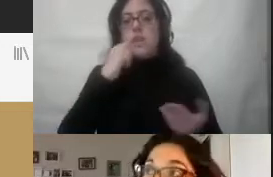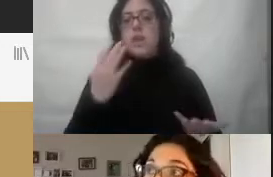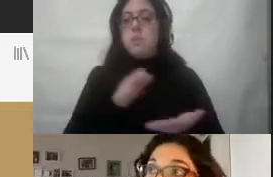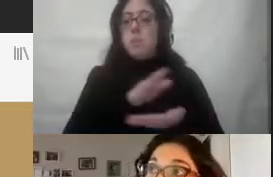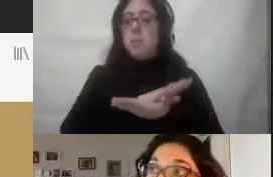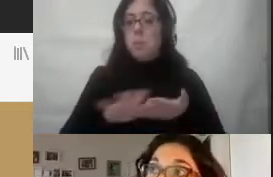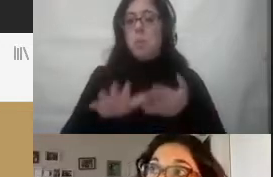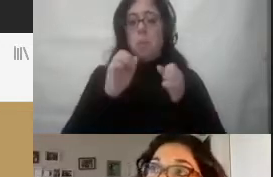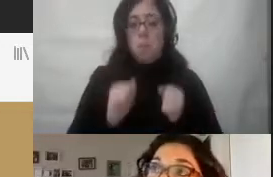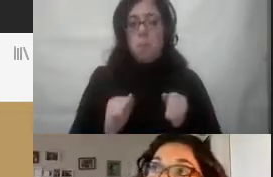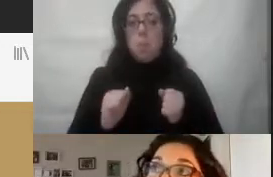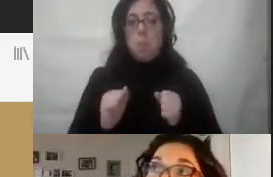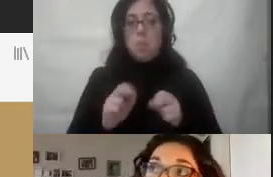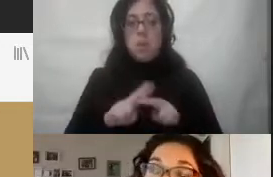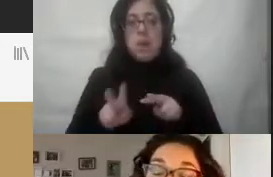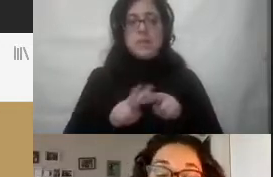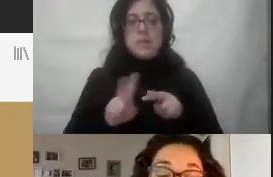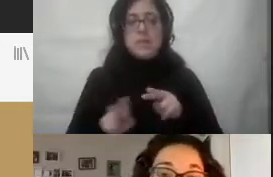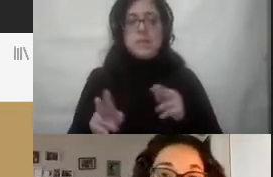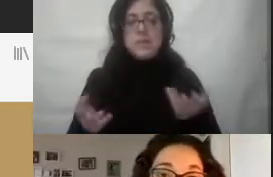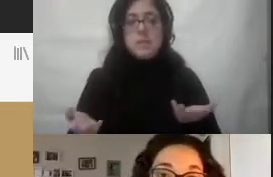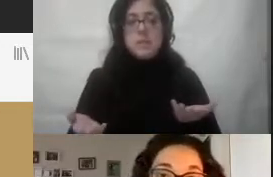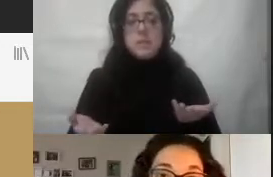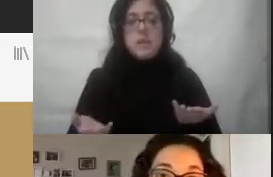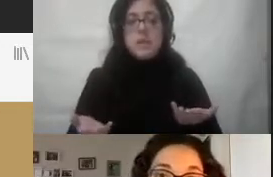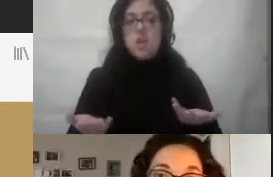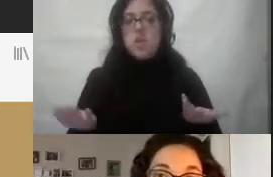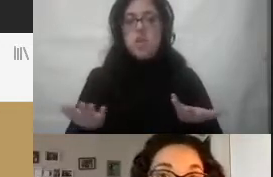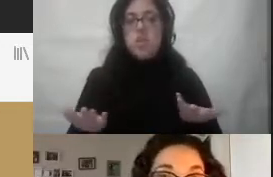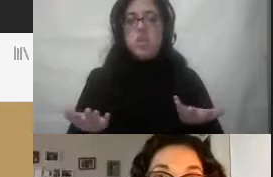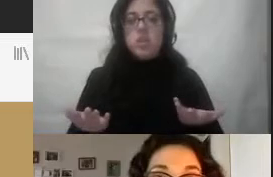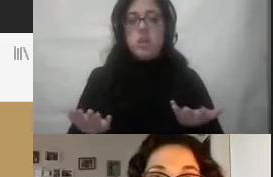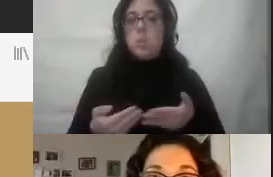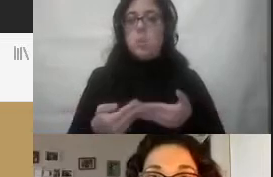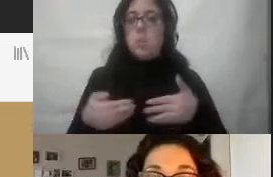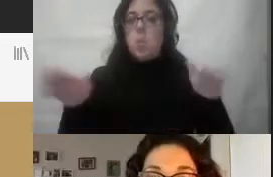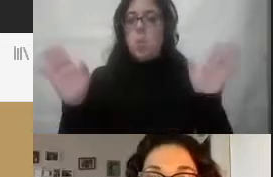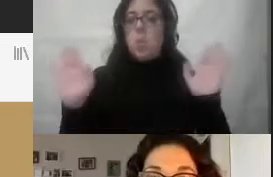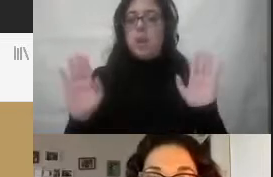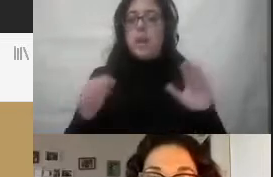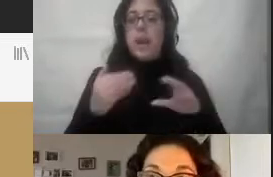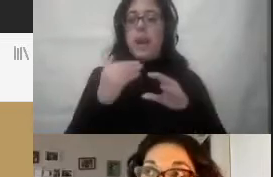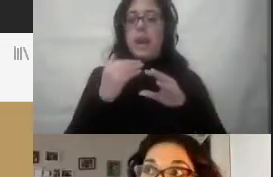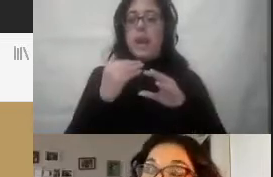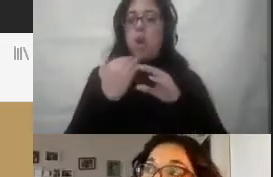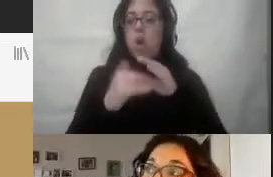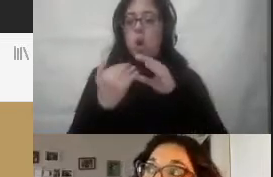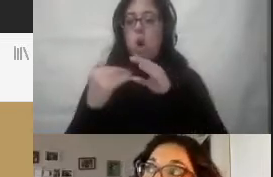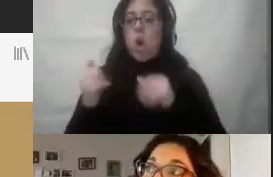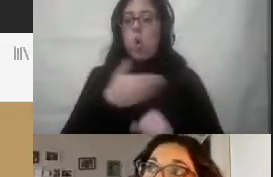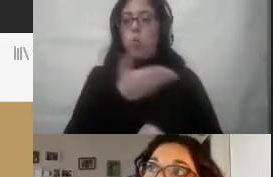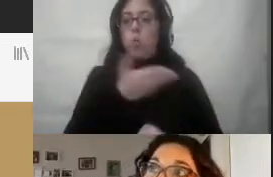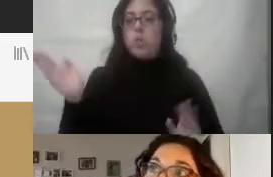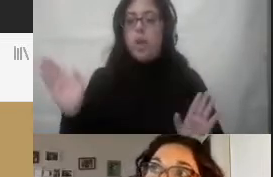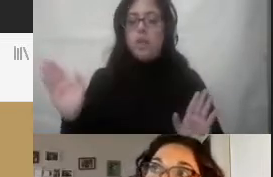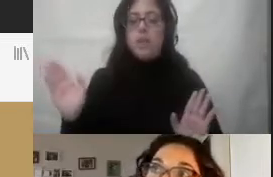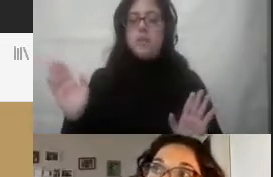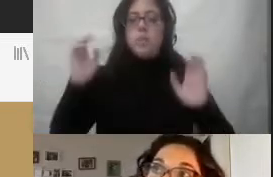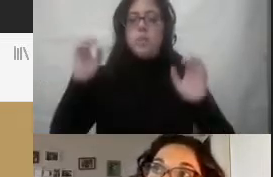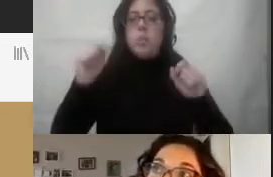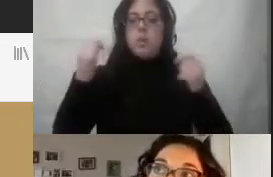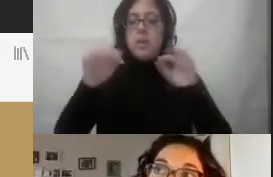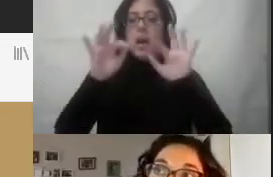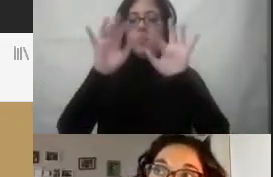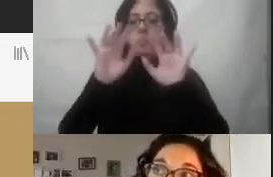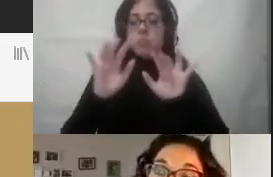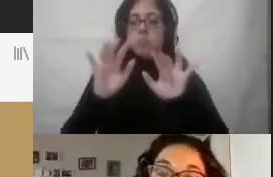puede hacer con cualquiera de las cuentas de los correos de ustedes, Y ustedes ingresan